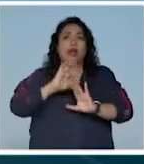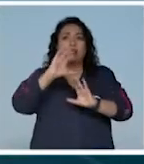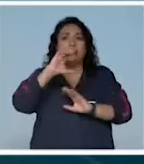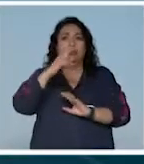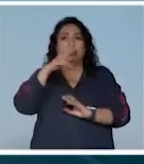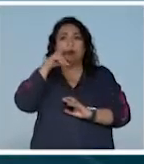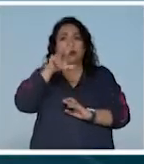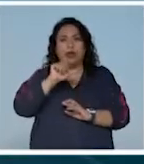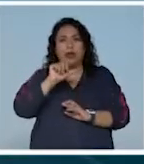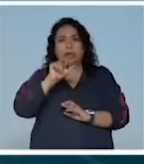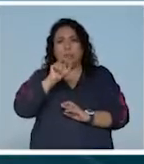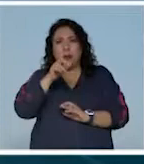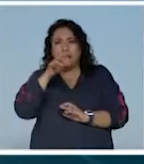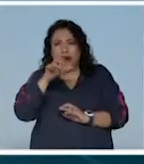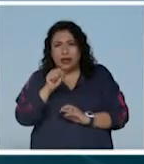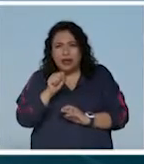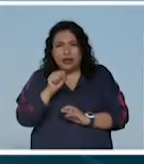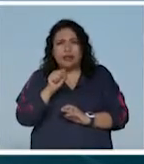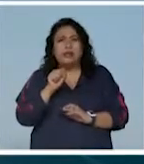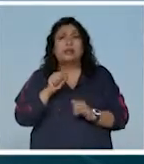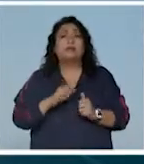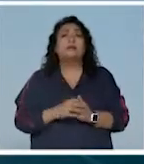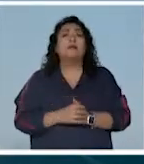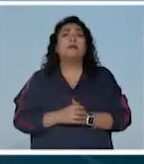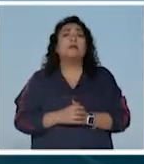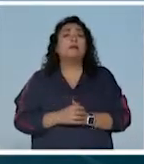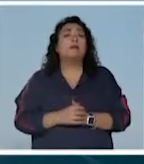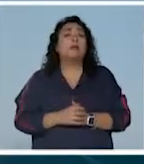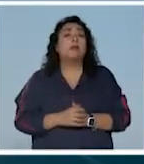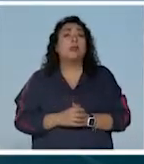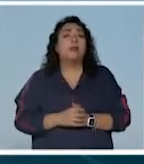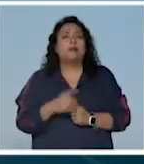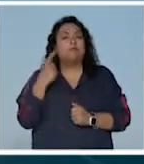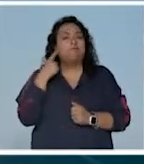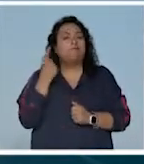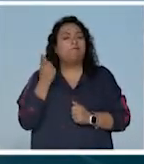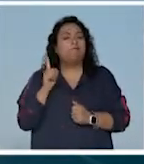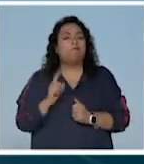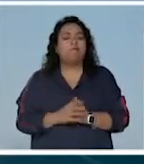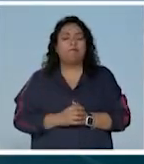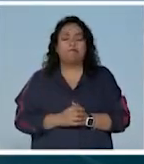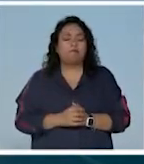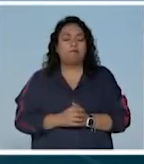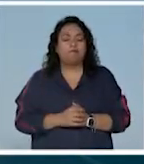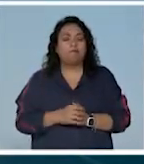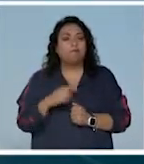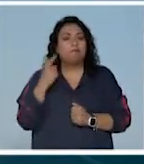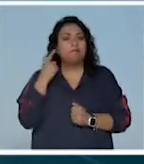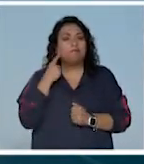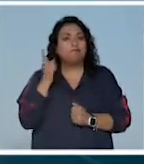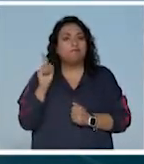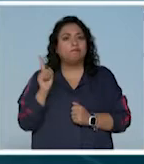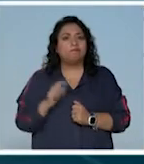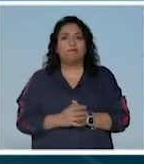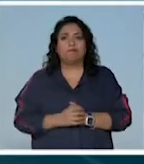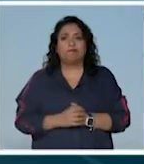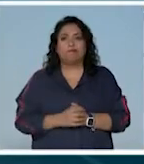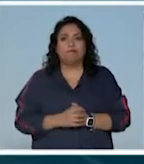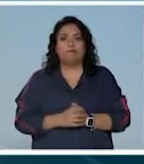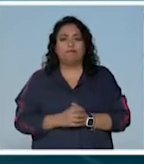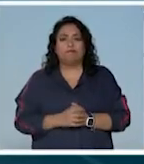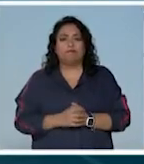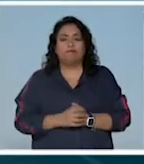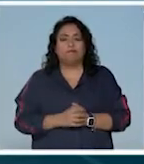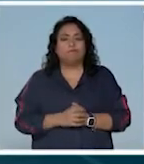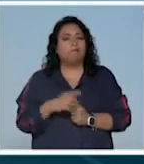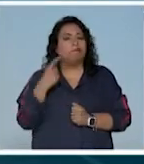Chabela Vargas a 10 años de su fallecimiento. Fue una mujer rebelde, de carácter fuerte y convicciones. Chabela Vargas se